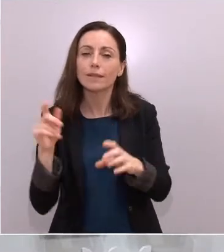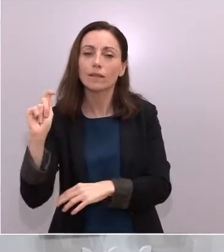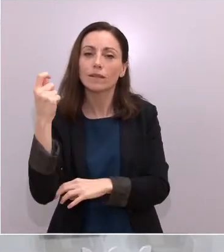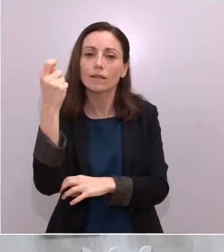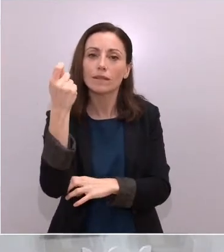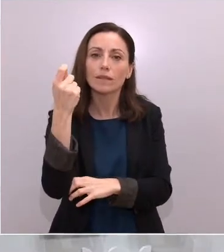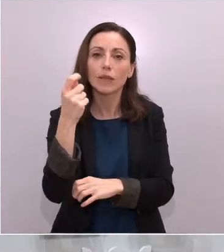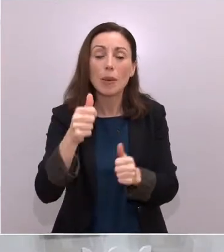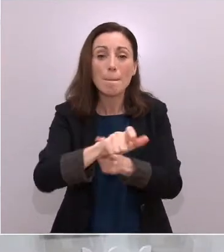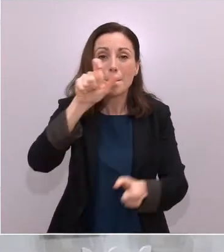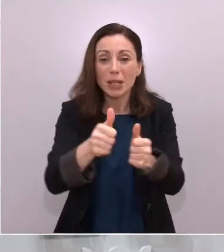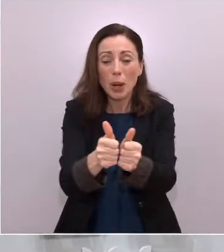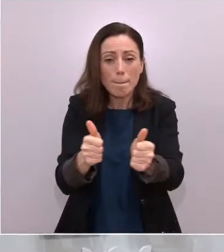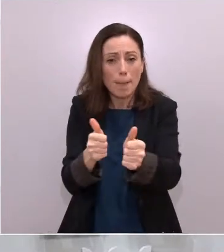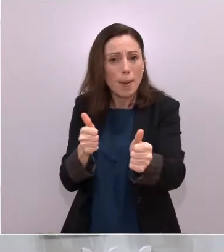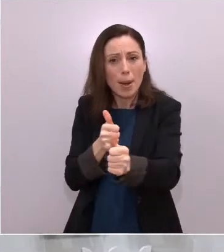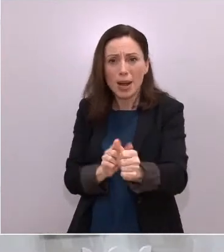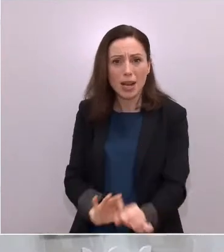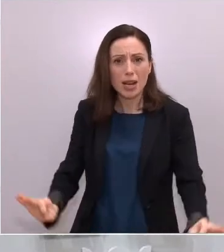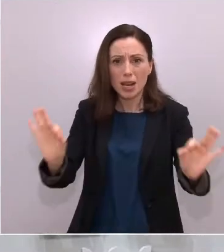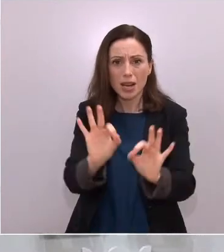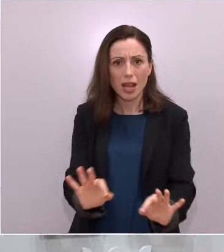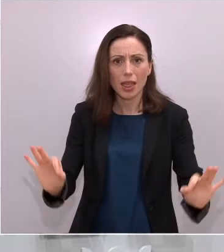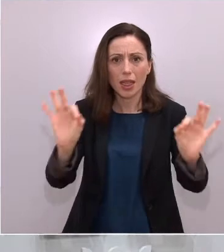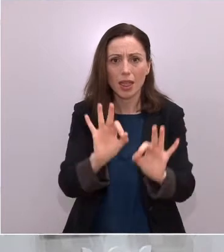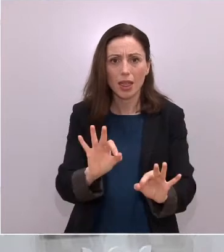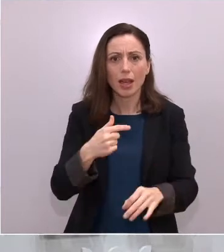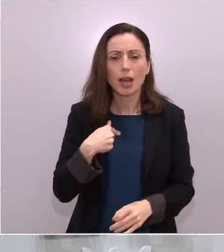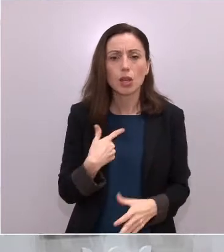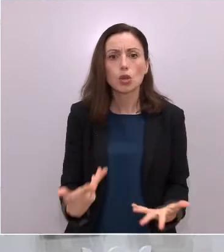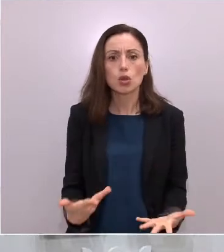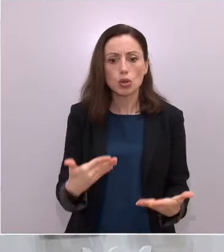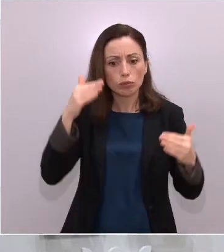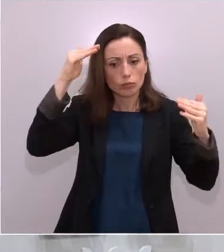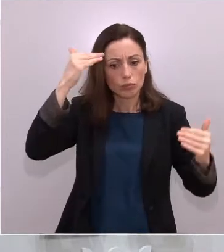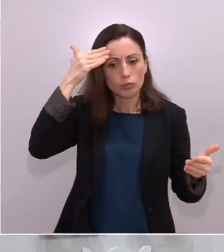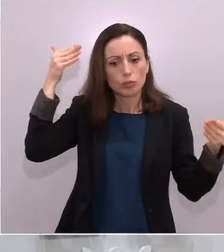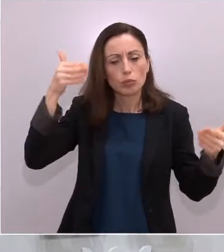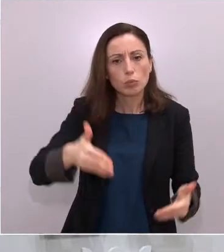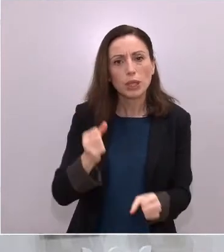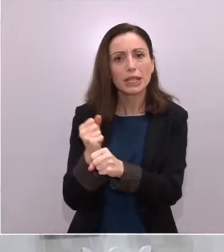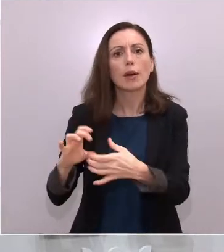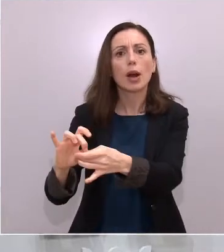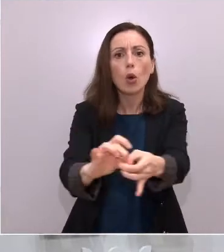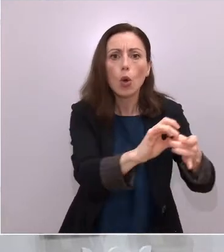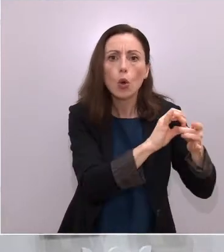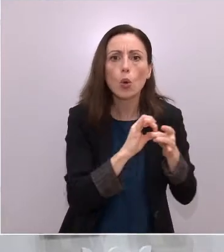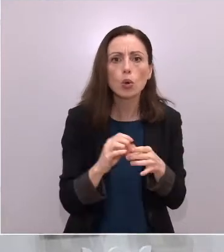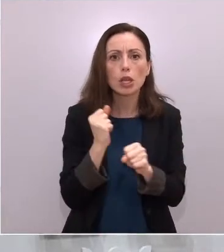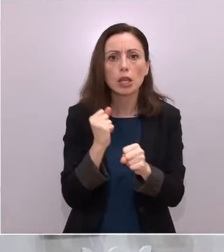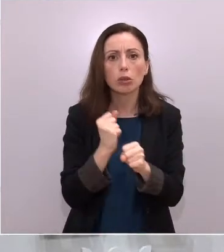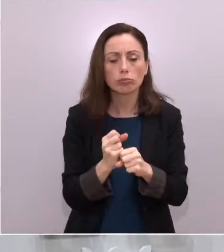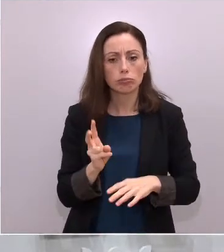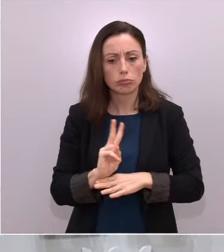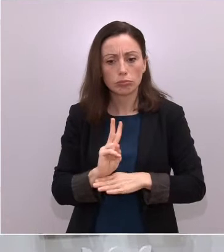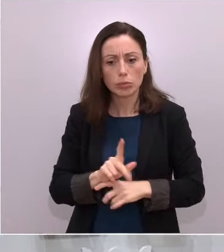atrás, nadie va a quedar atrás. Creo firmemente en la unidad de acción, en el trabajo conjunto, en que la solución que